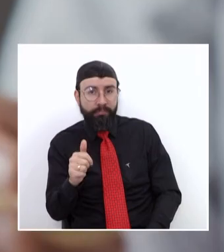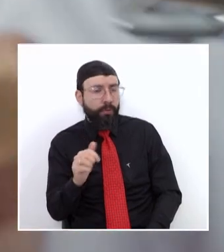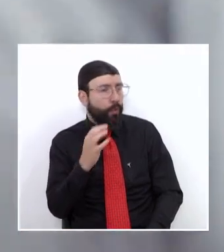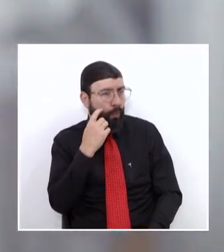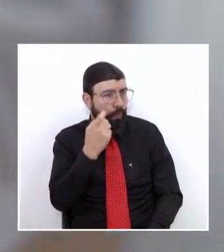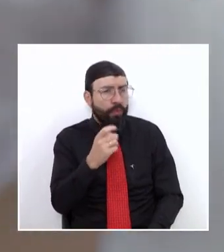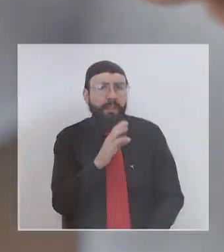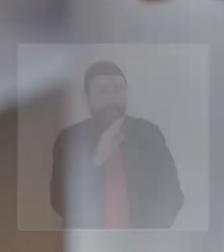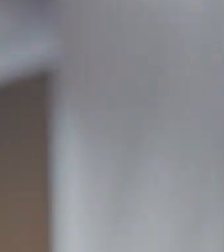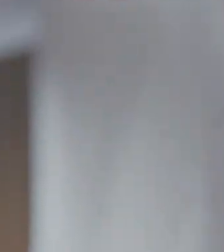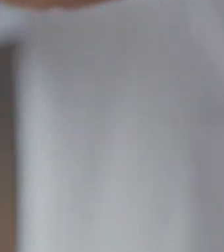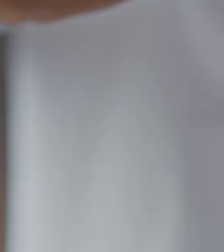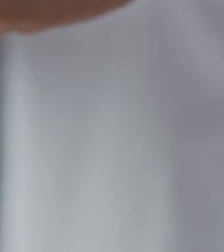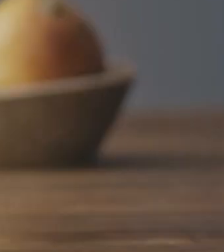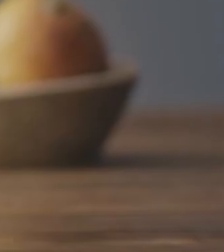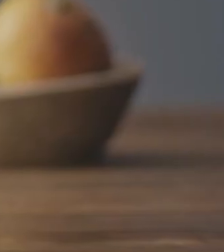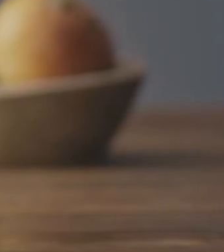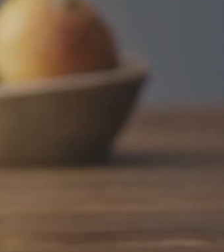reemplace.